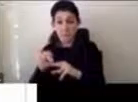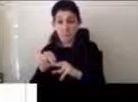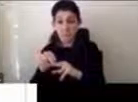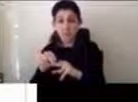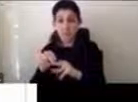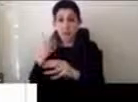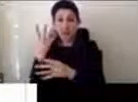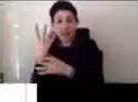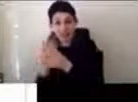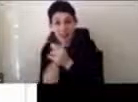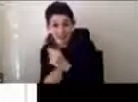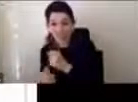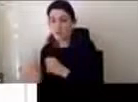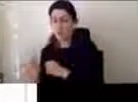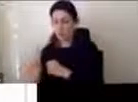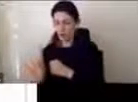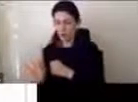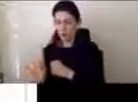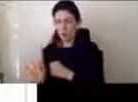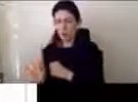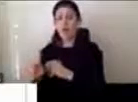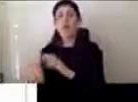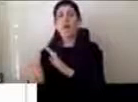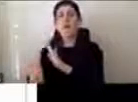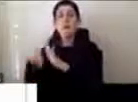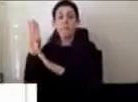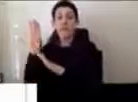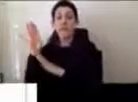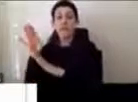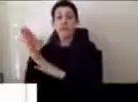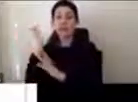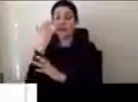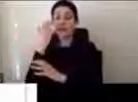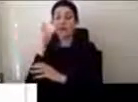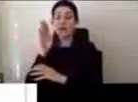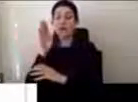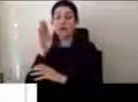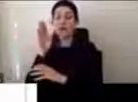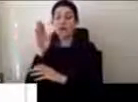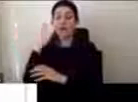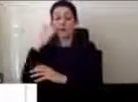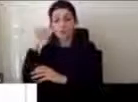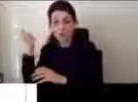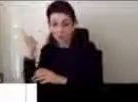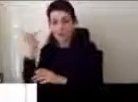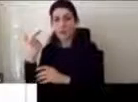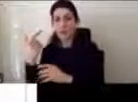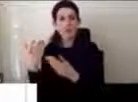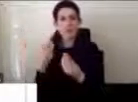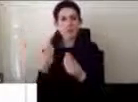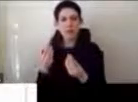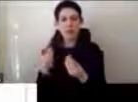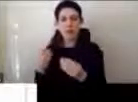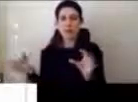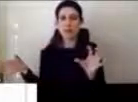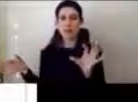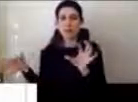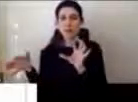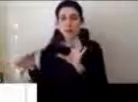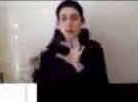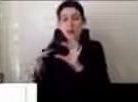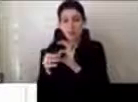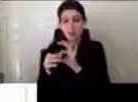sino que no se evidencia, porque al haber conectividad, estas conexiones entre